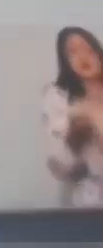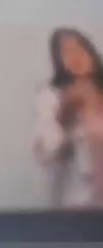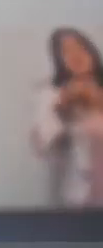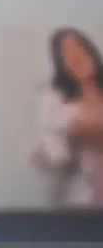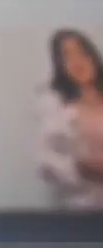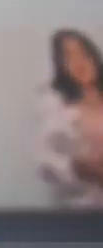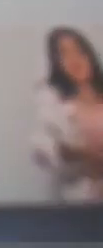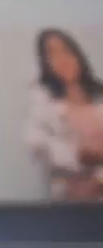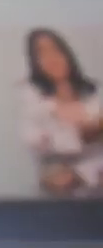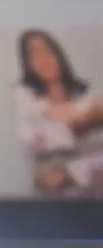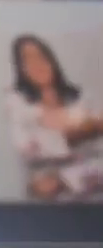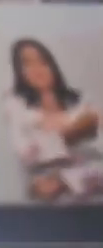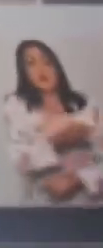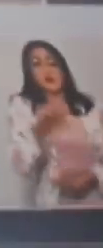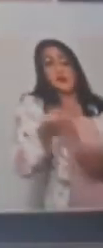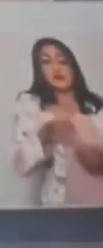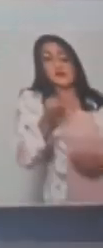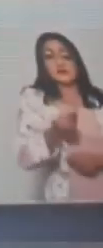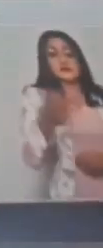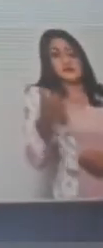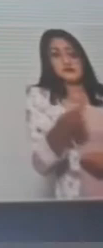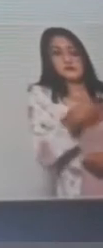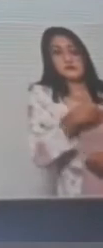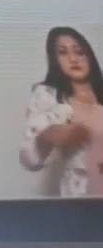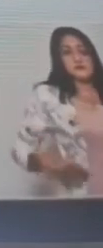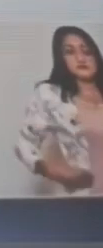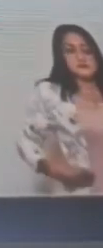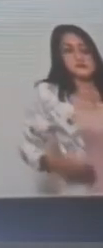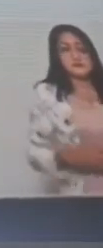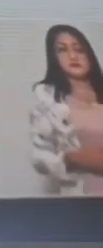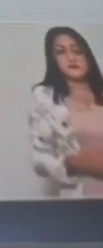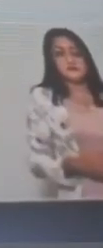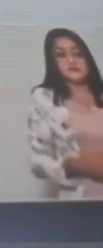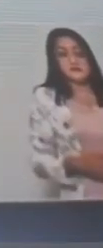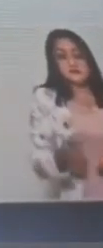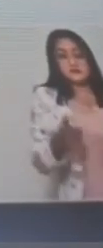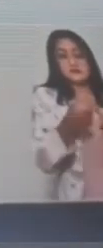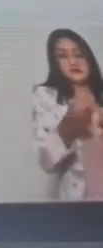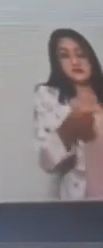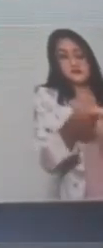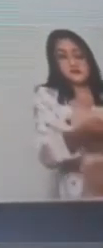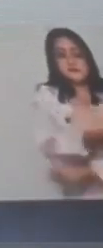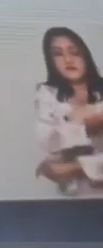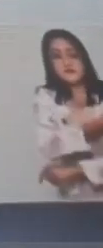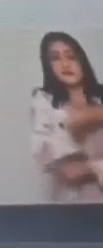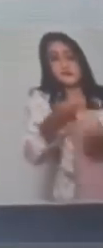la aplicación en 77 municipios. Son primeras dosis del